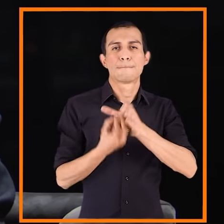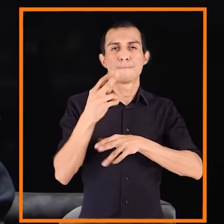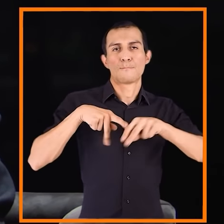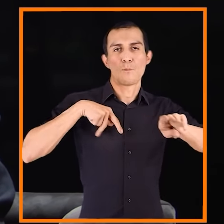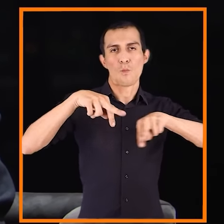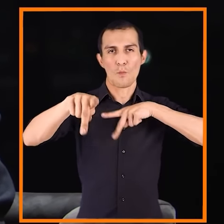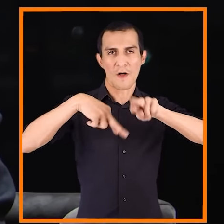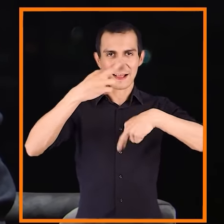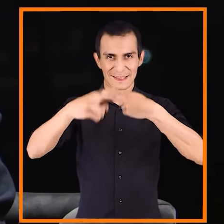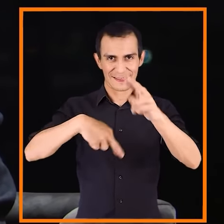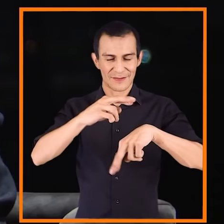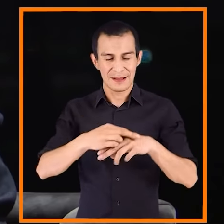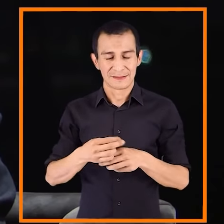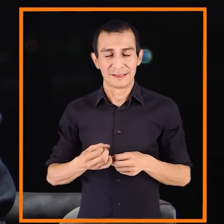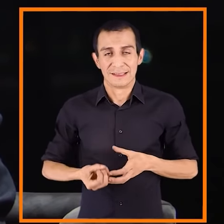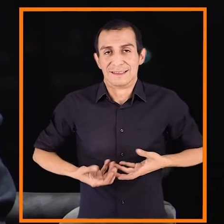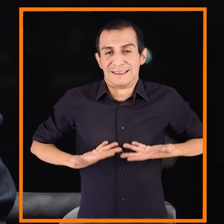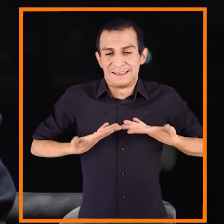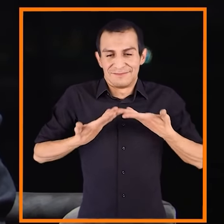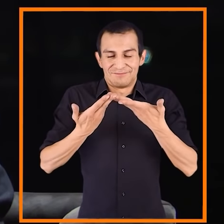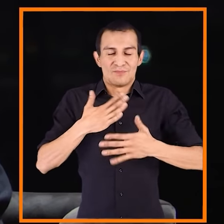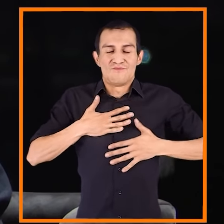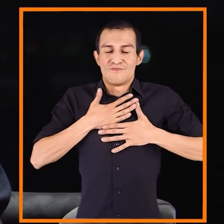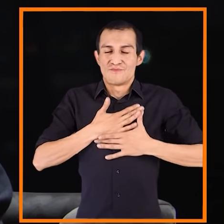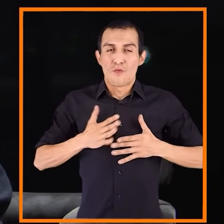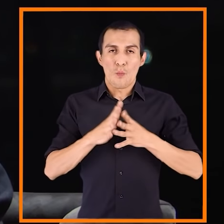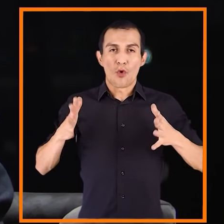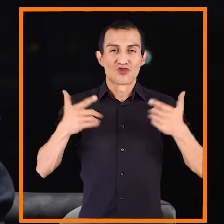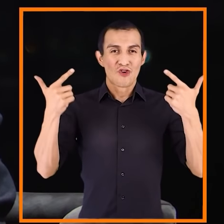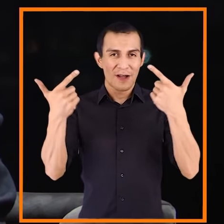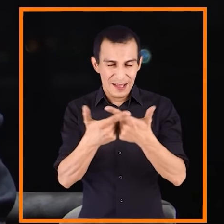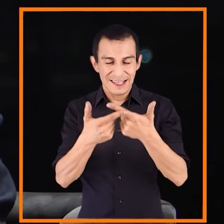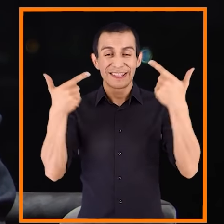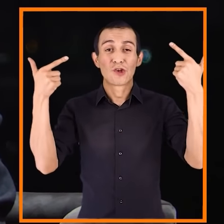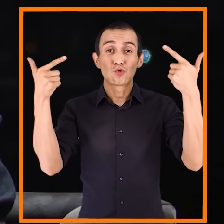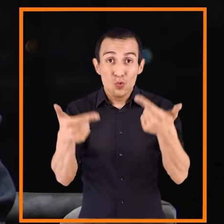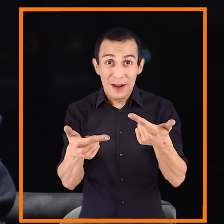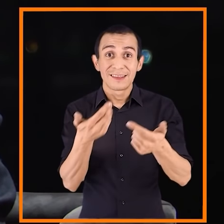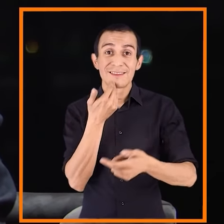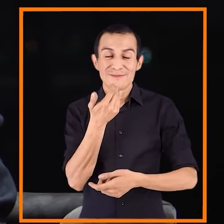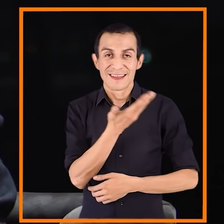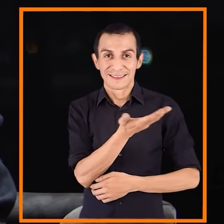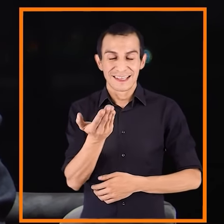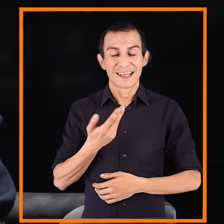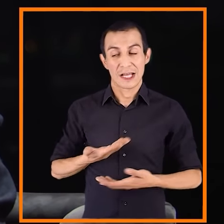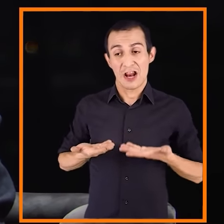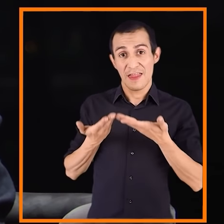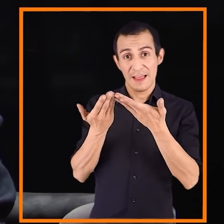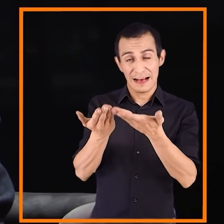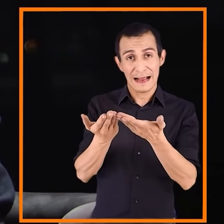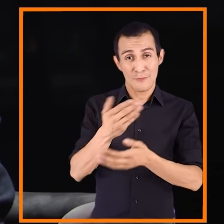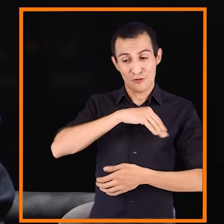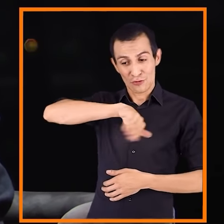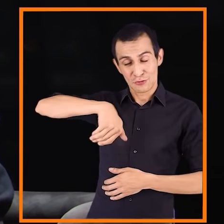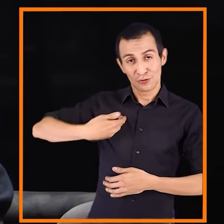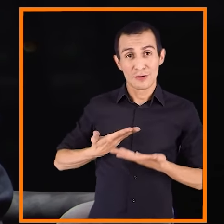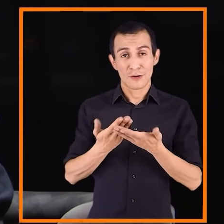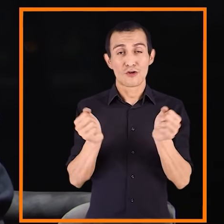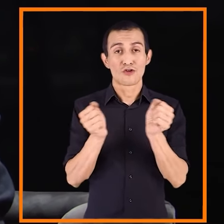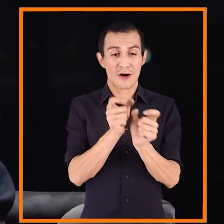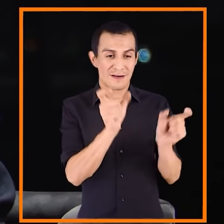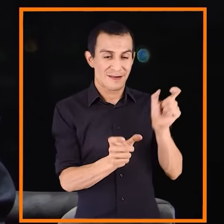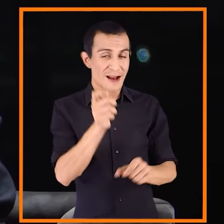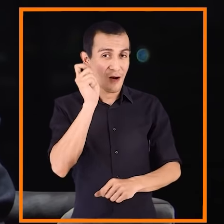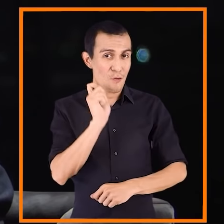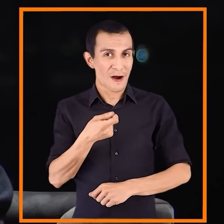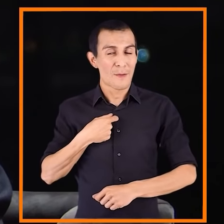de Moda Circular. Les deseamos mucho éxito, mucha suerte y los dejamos aquí para,